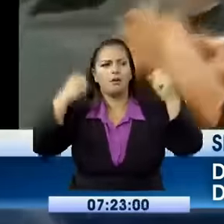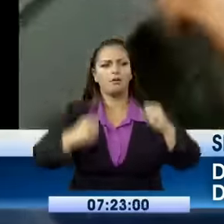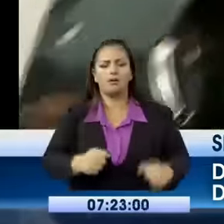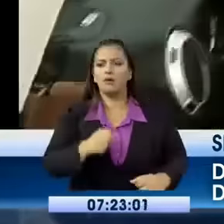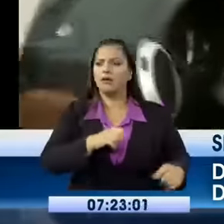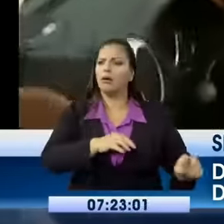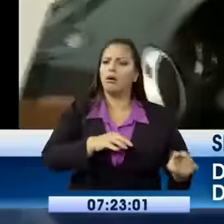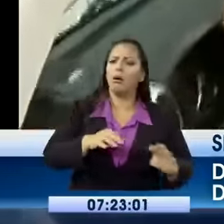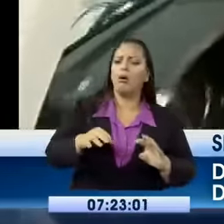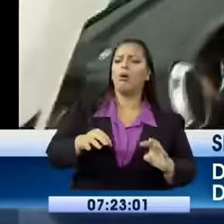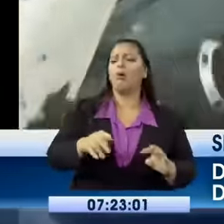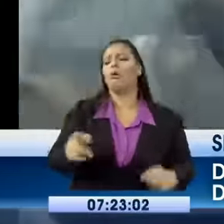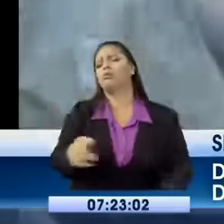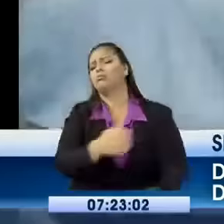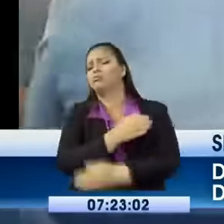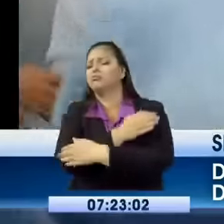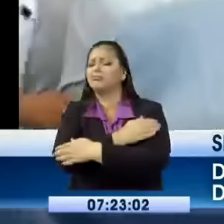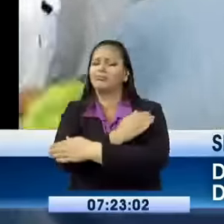de afecto